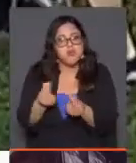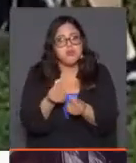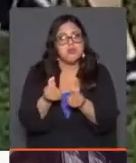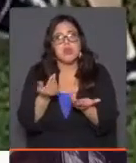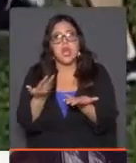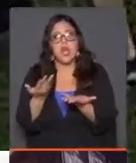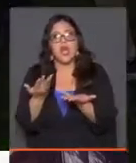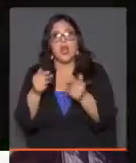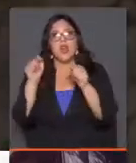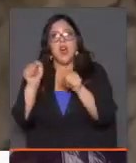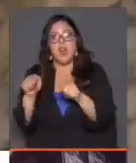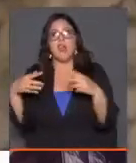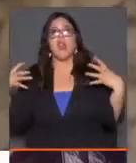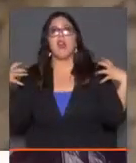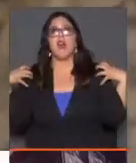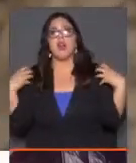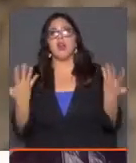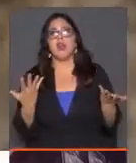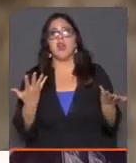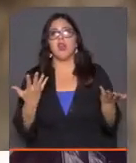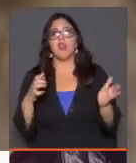hizo cargo de deudas.